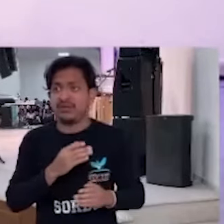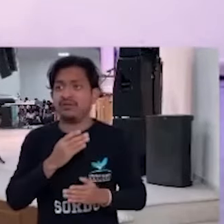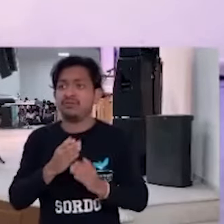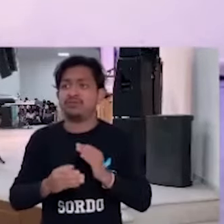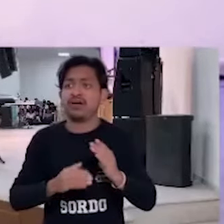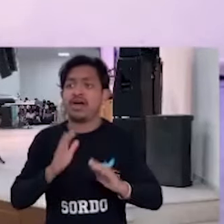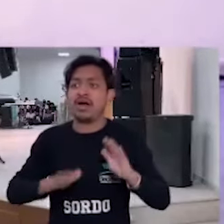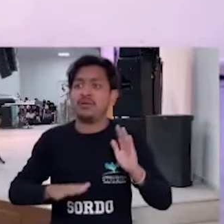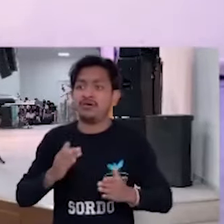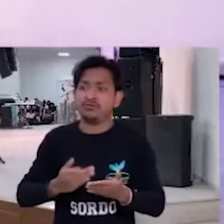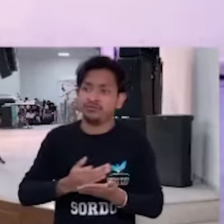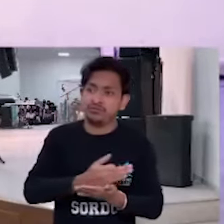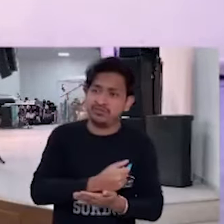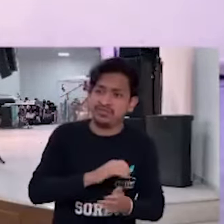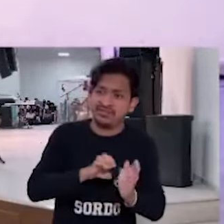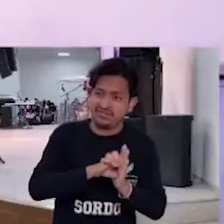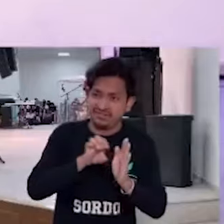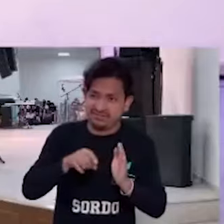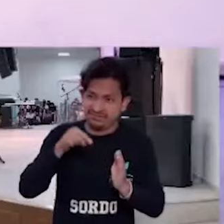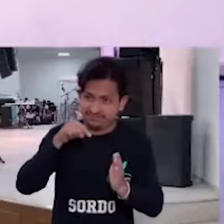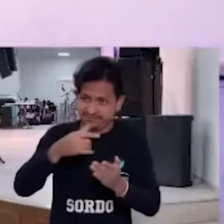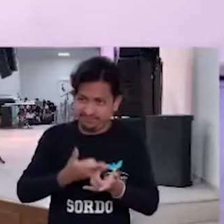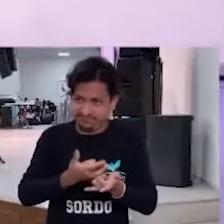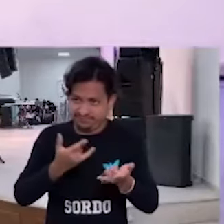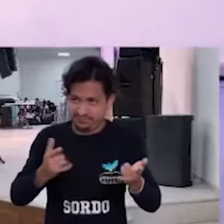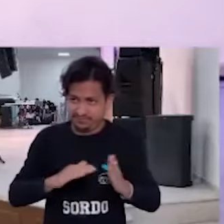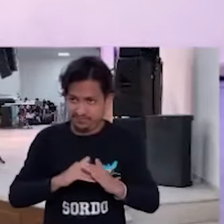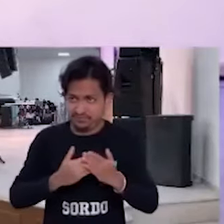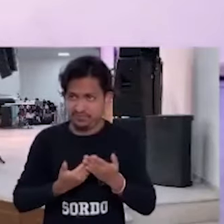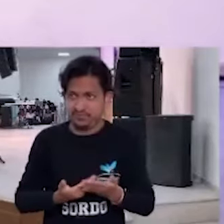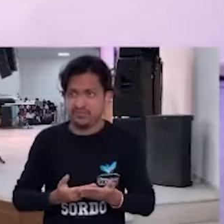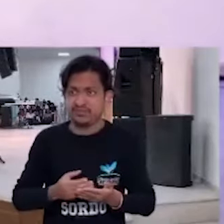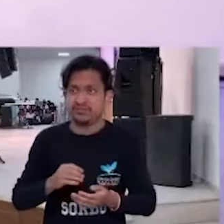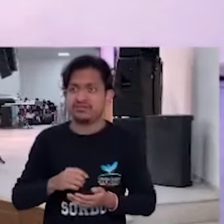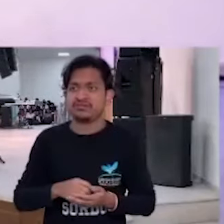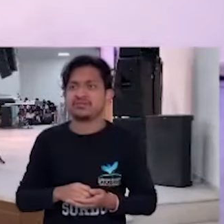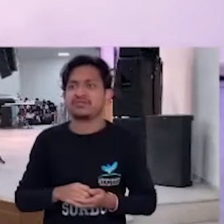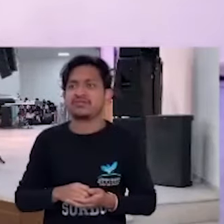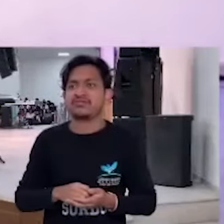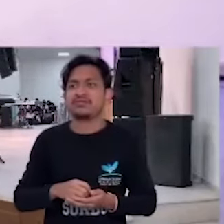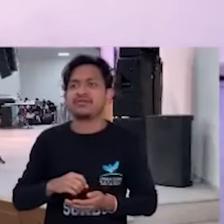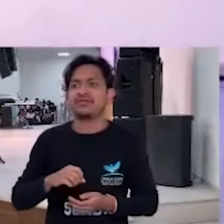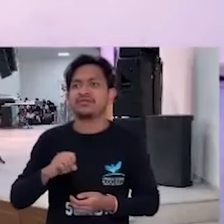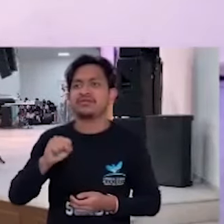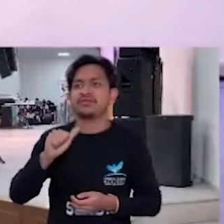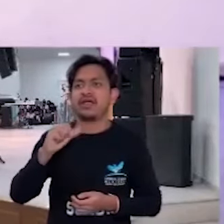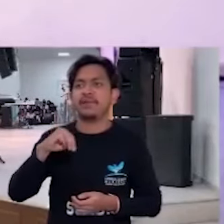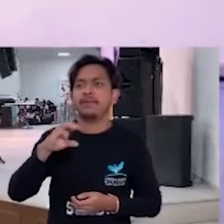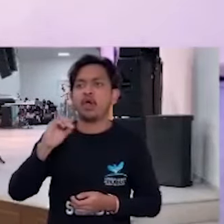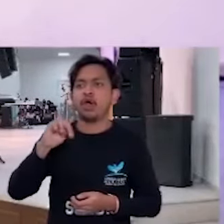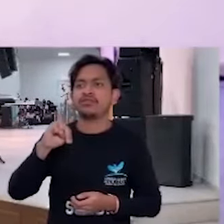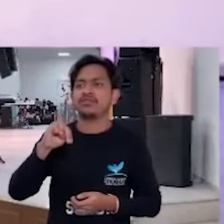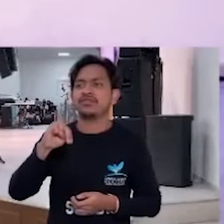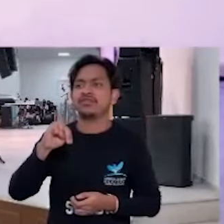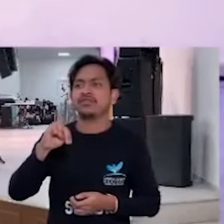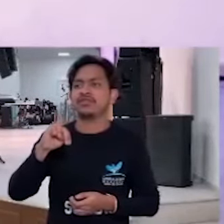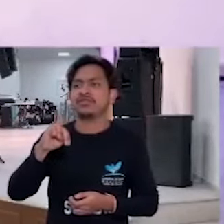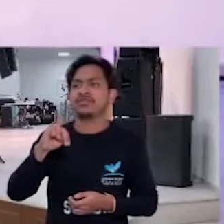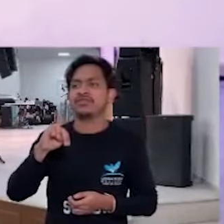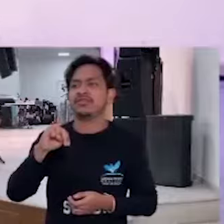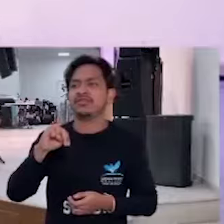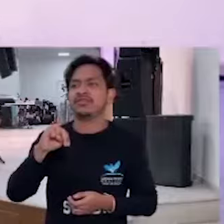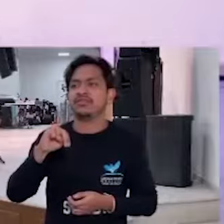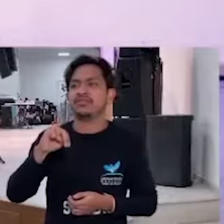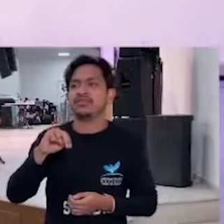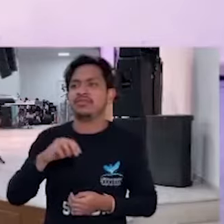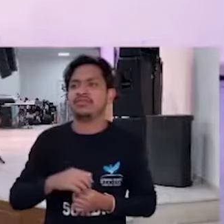fue Sansón. Ustedes lo leen en su casa, en Jueces capítulo 16, versículos del 15 al